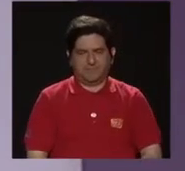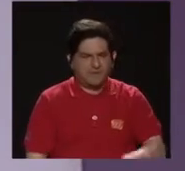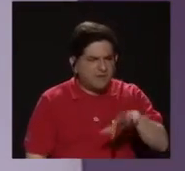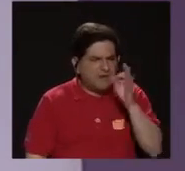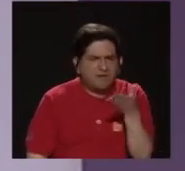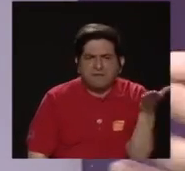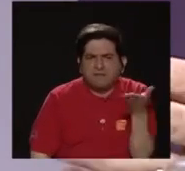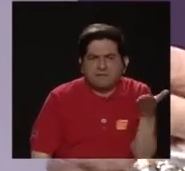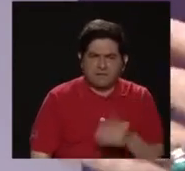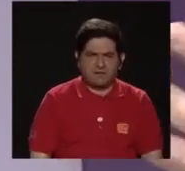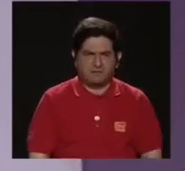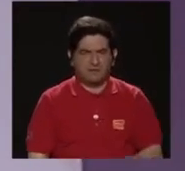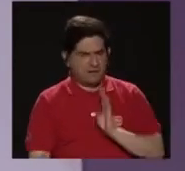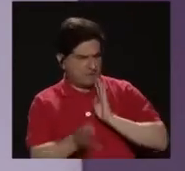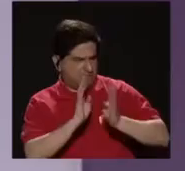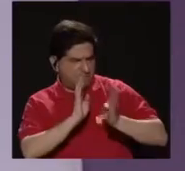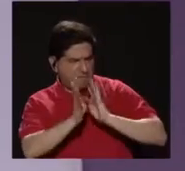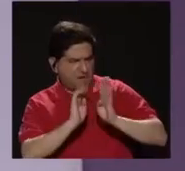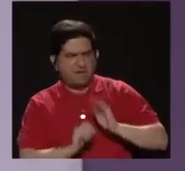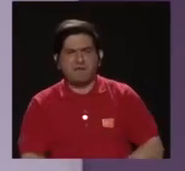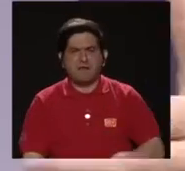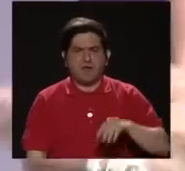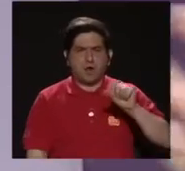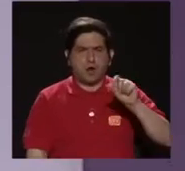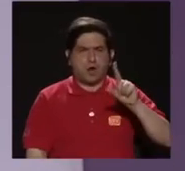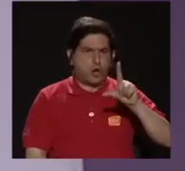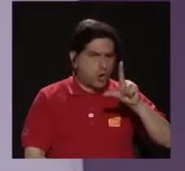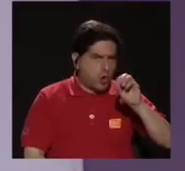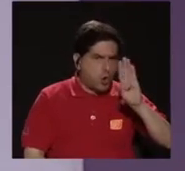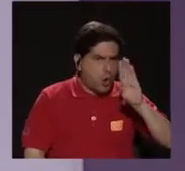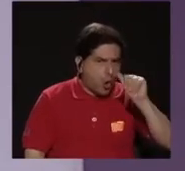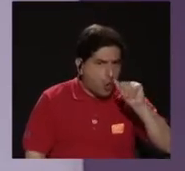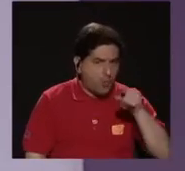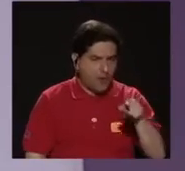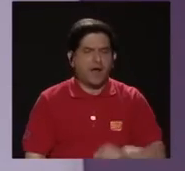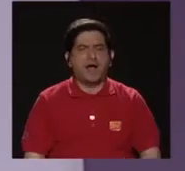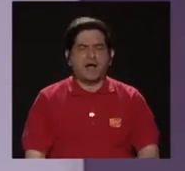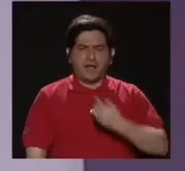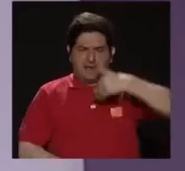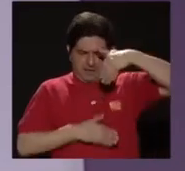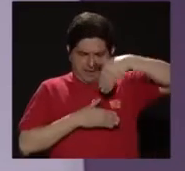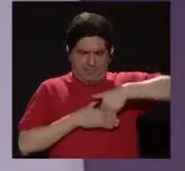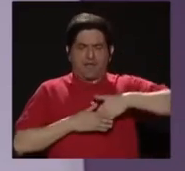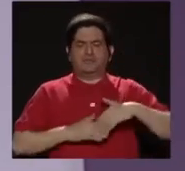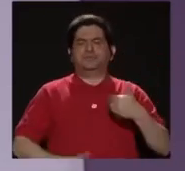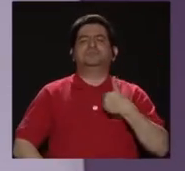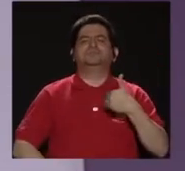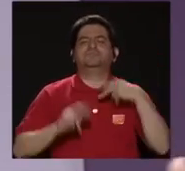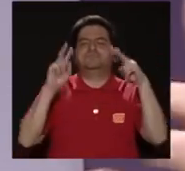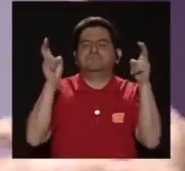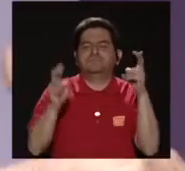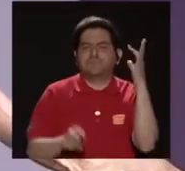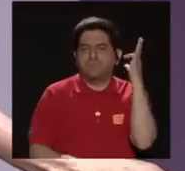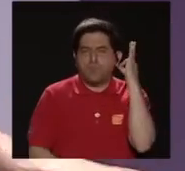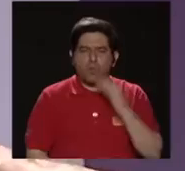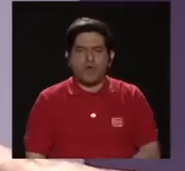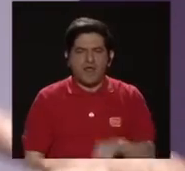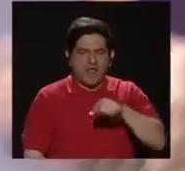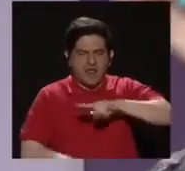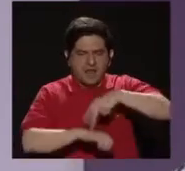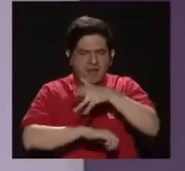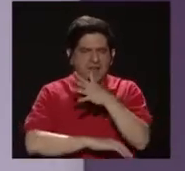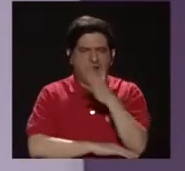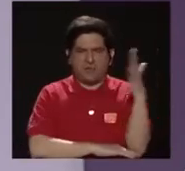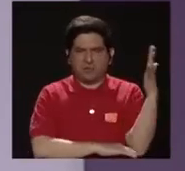que hablar de la loba, cuando pensamos en la loba que habita en nosotras, hablamos de la mujer salvaje, en